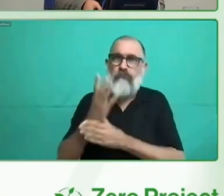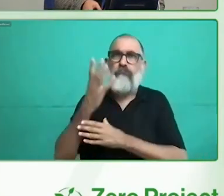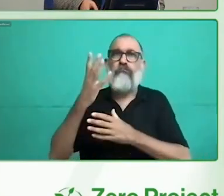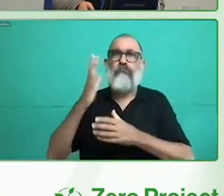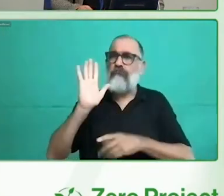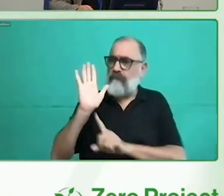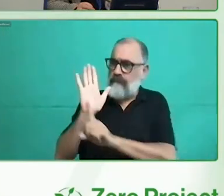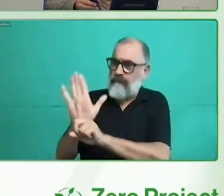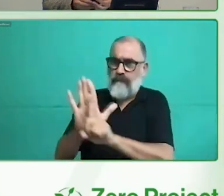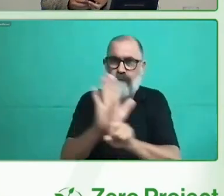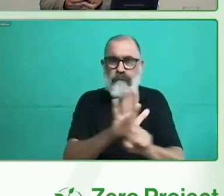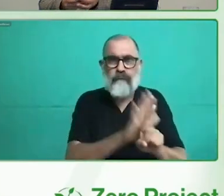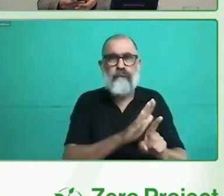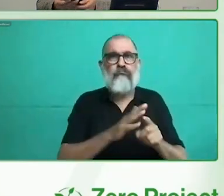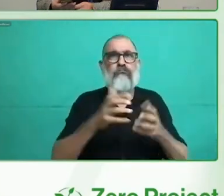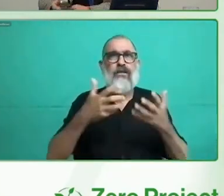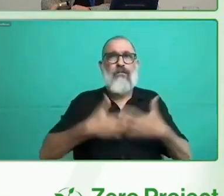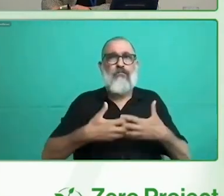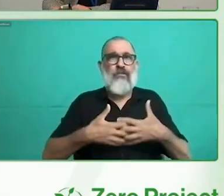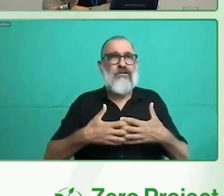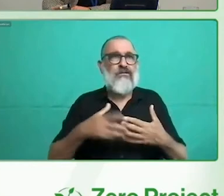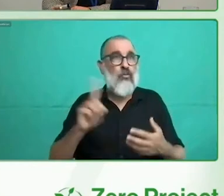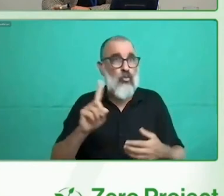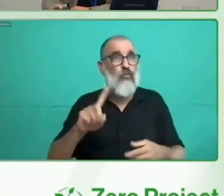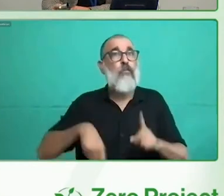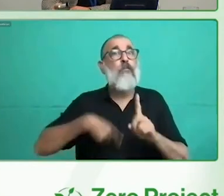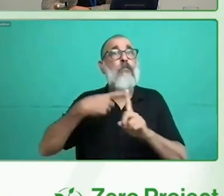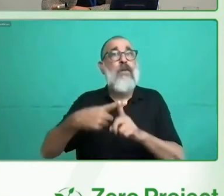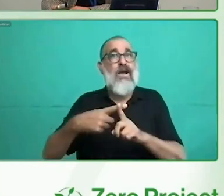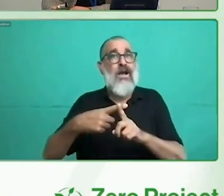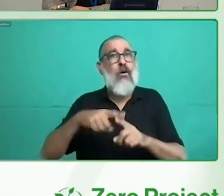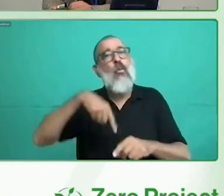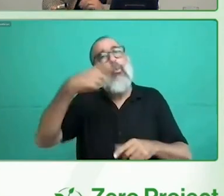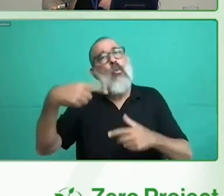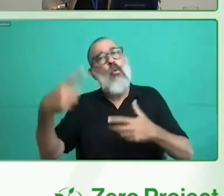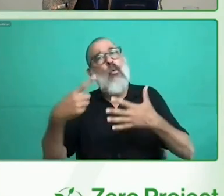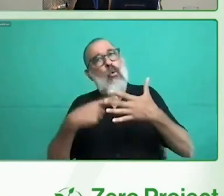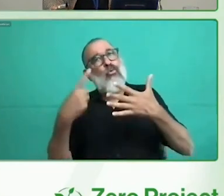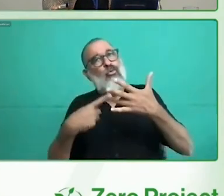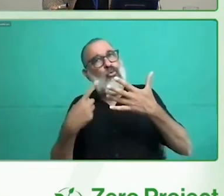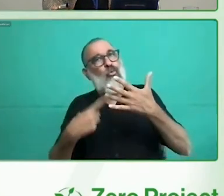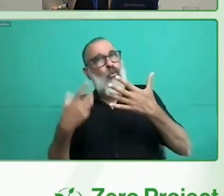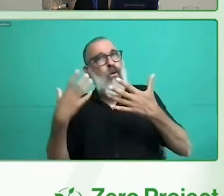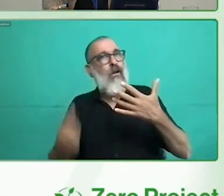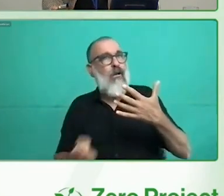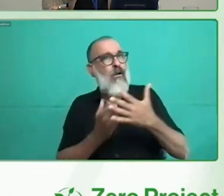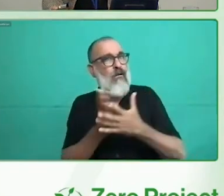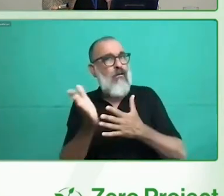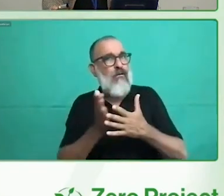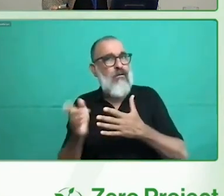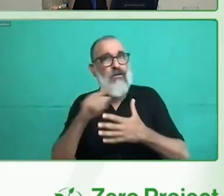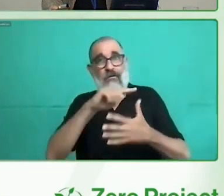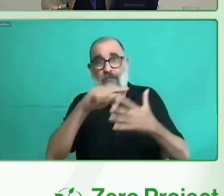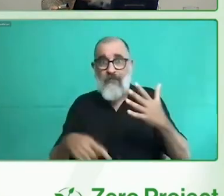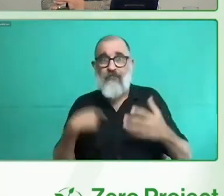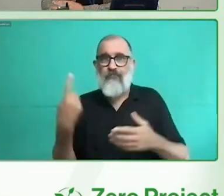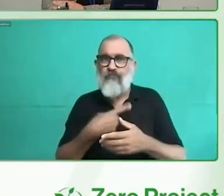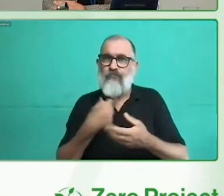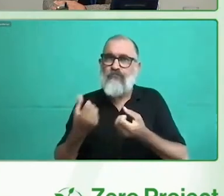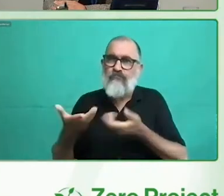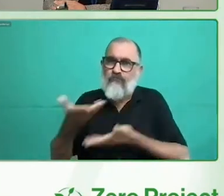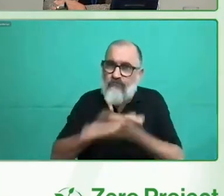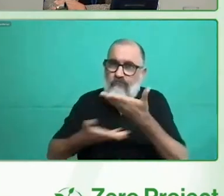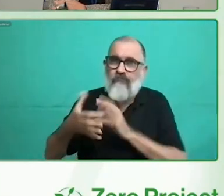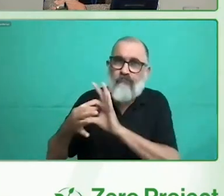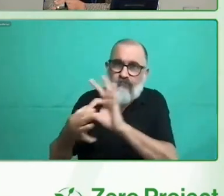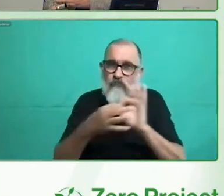marketing digital, transformación digital, finanzas, aparte de, y a través sobre todo de